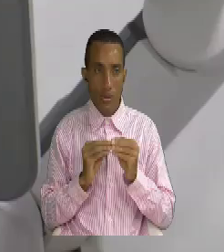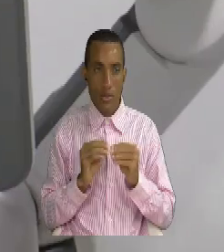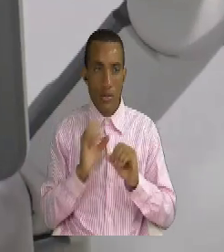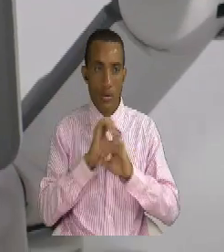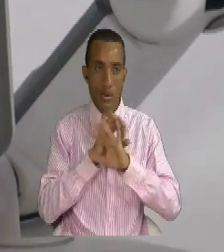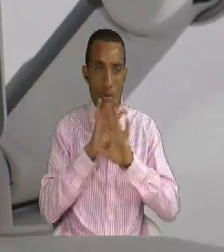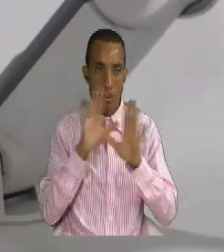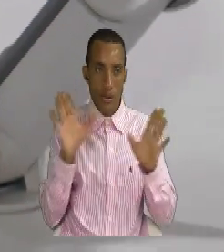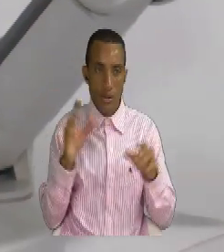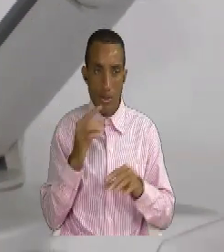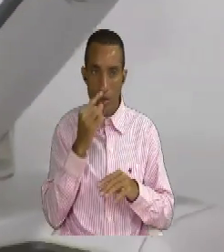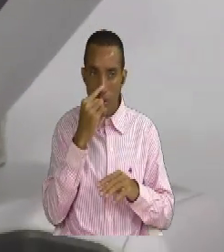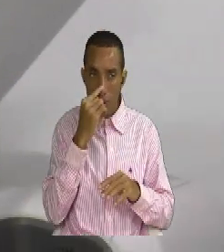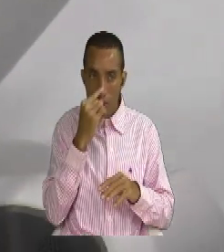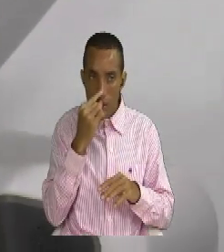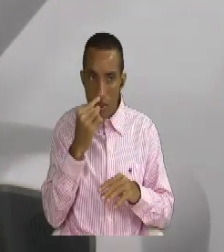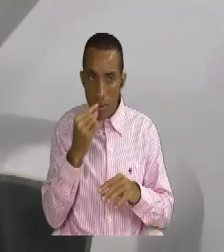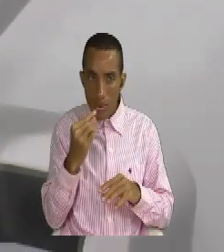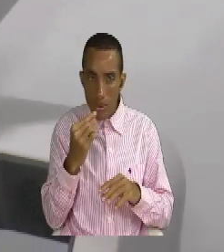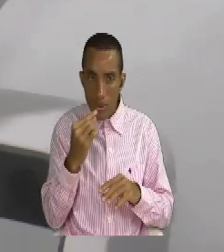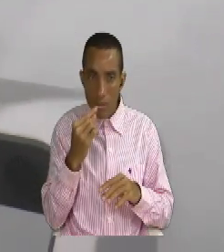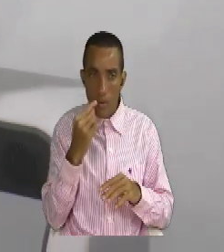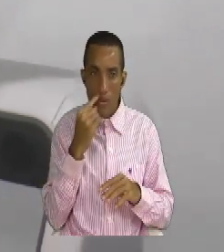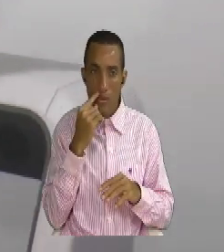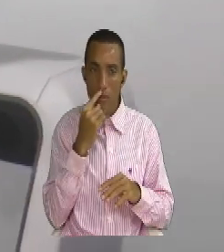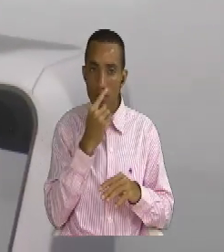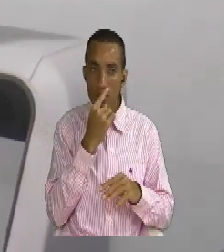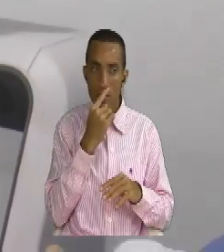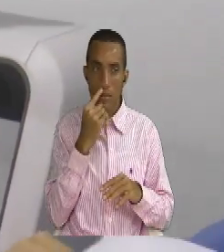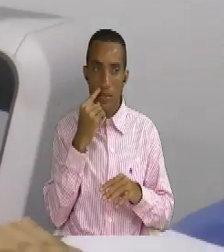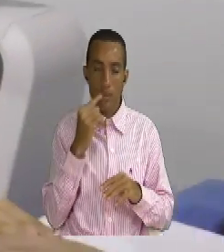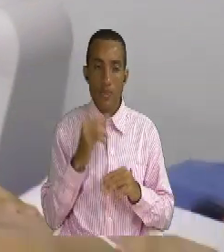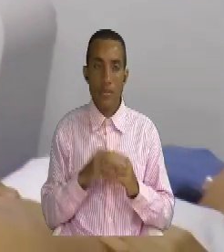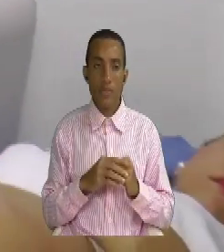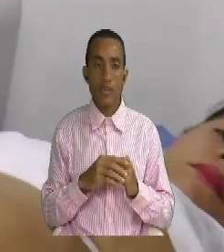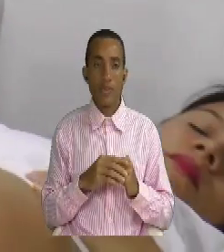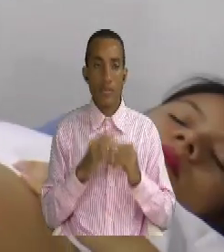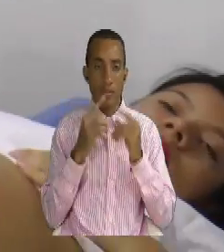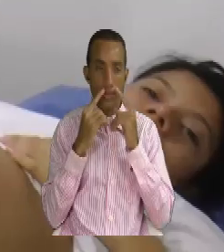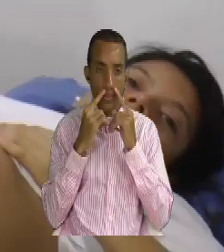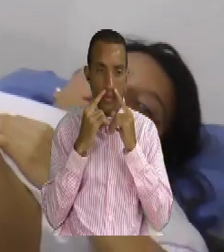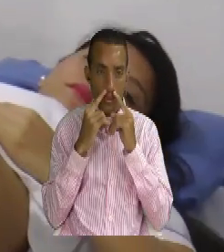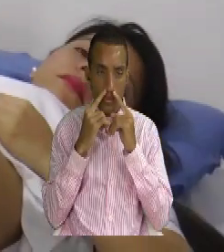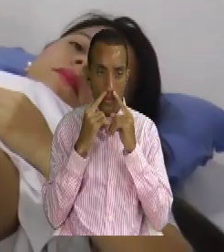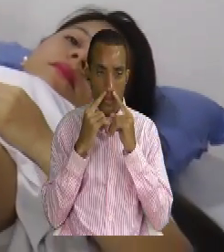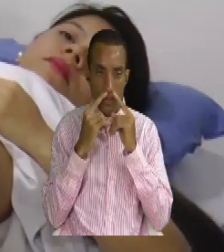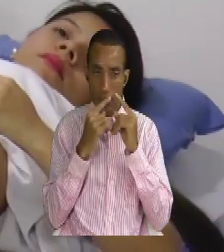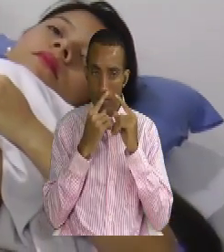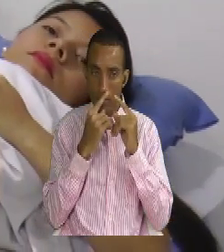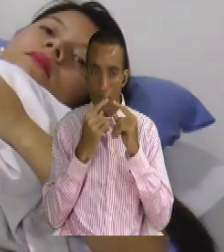la puntica de la nariz, los dos huequitos de las fosas nasales, el labio superior y el labio inferior.